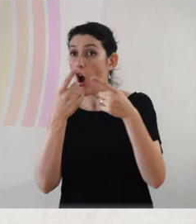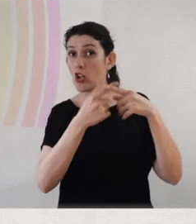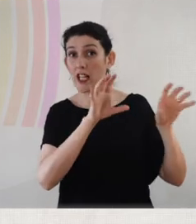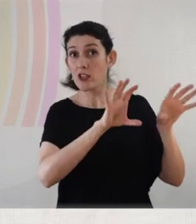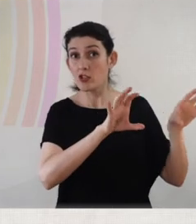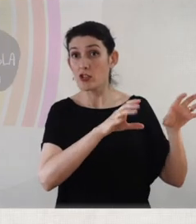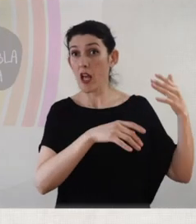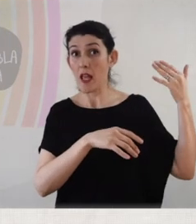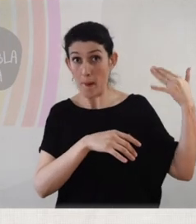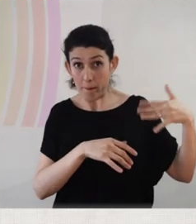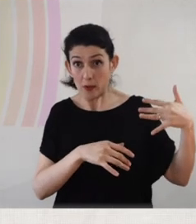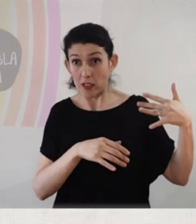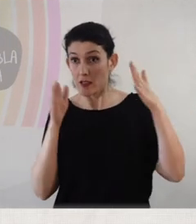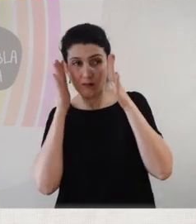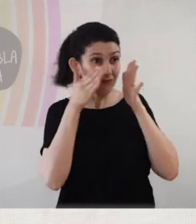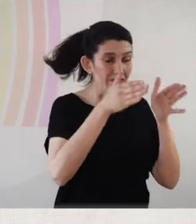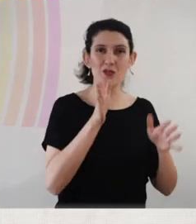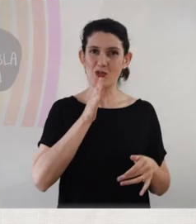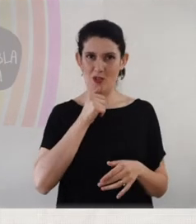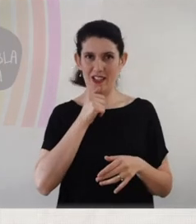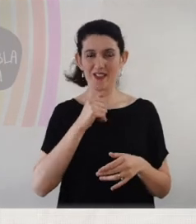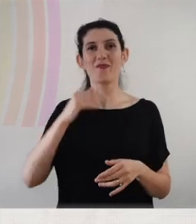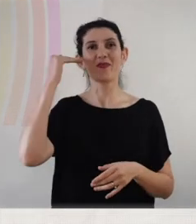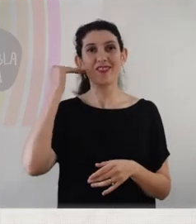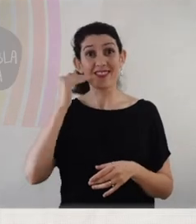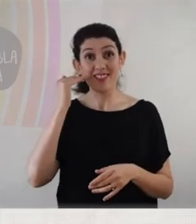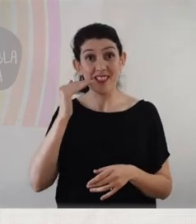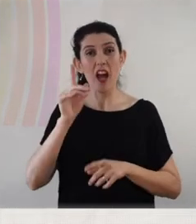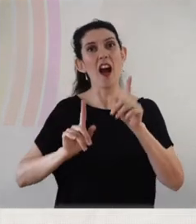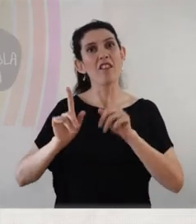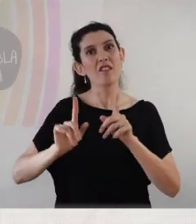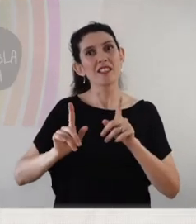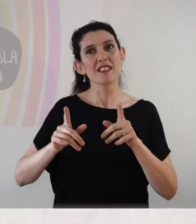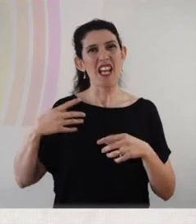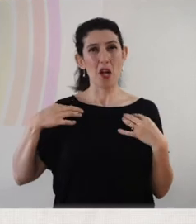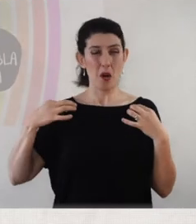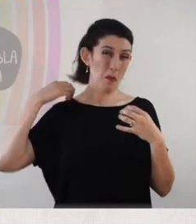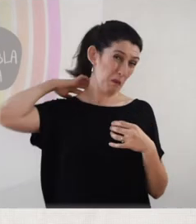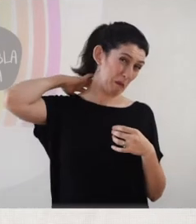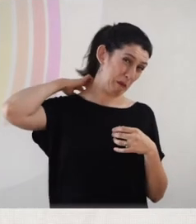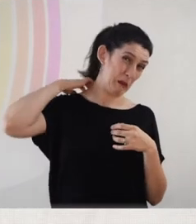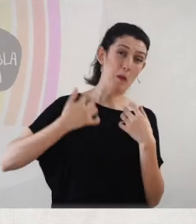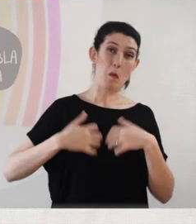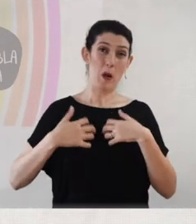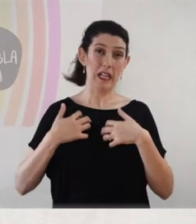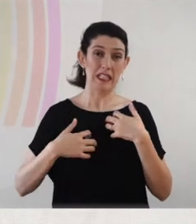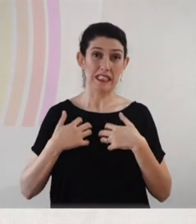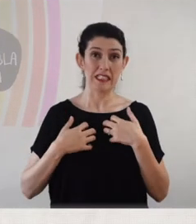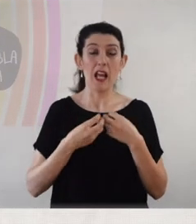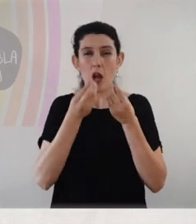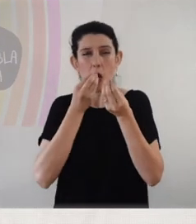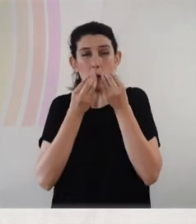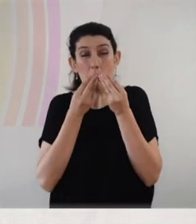y niñas con TEA les molestan las etiquetas de la ropa, la textura de la comida, los olores intensos o los ruidos muy fuertes. Con los